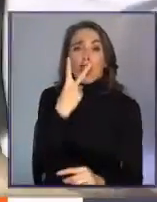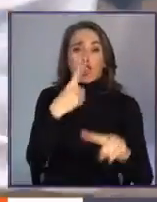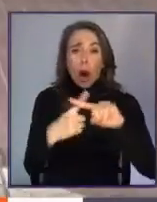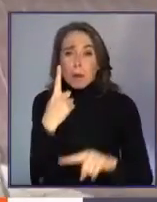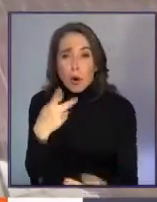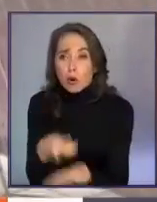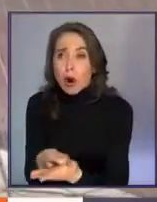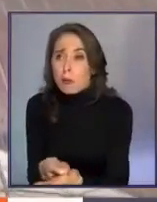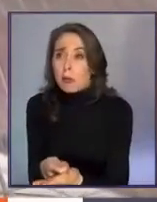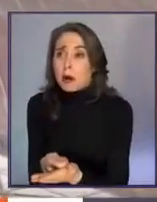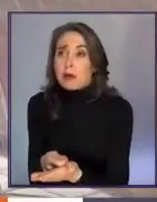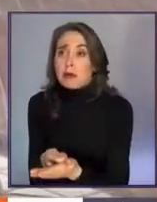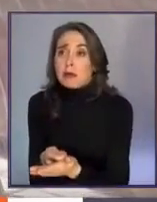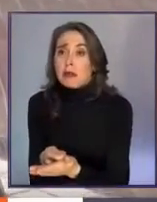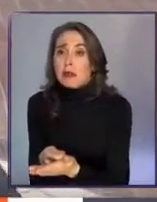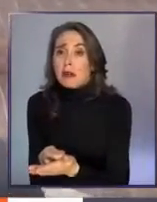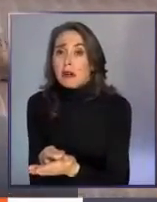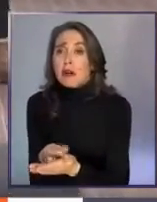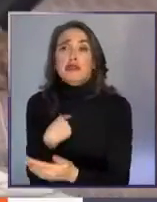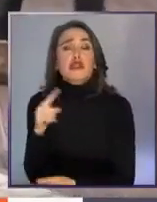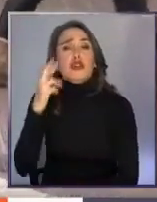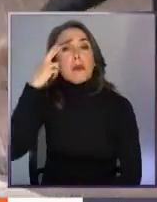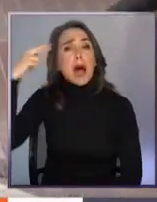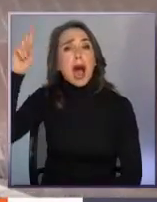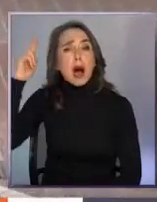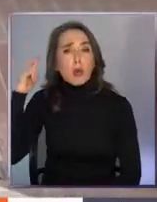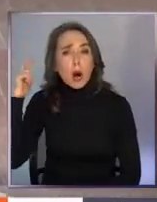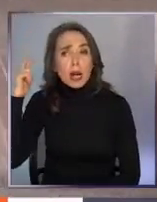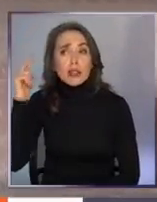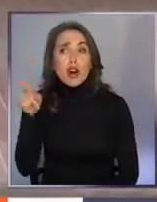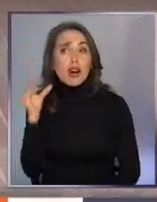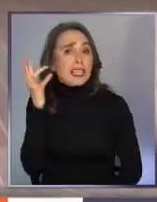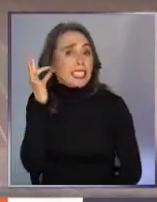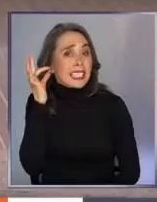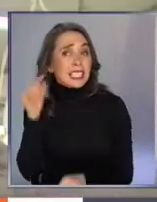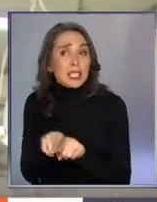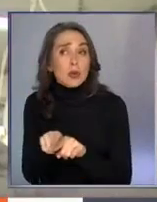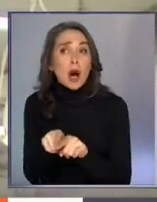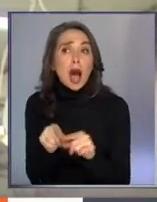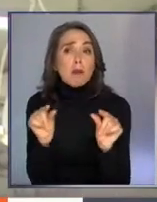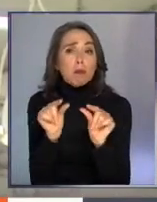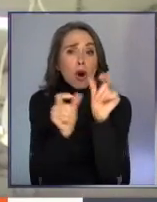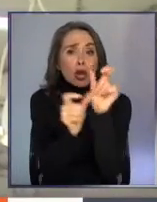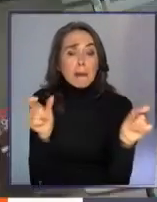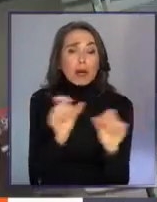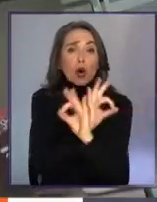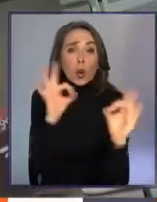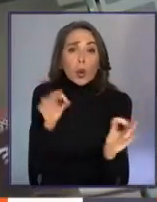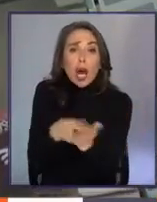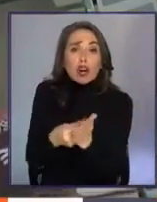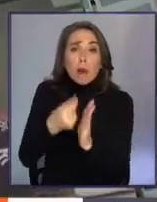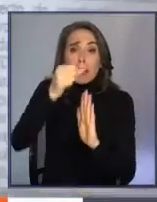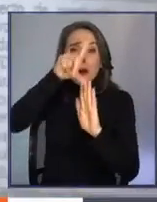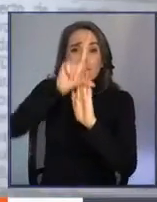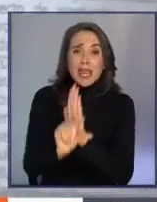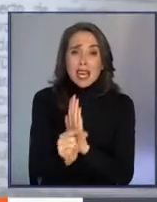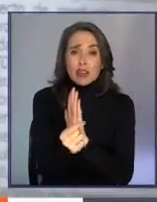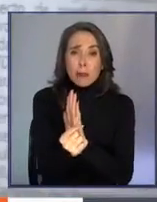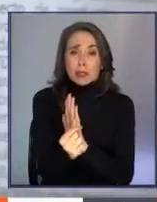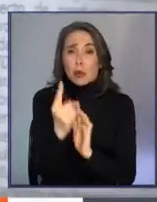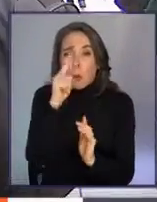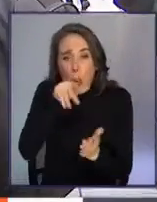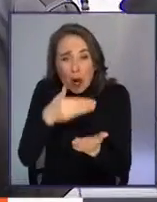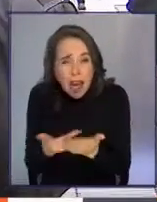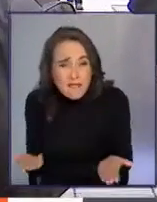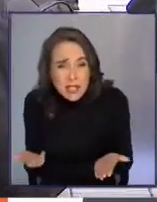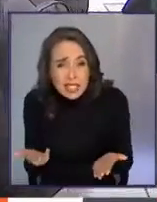tampoco. No lo recuerdo. Yeah. Y como ella, deben haber muy pocos que no han comprado con rebajas al menos una vez. ¿Cómo